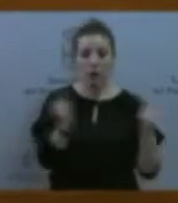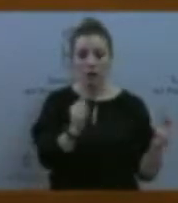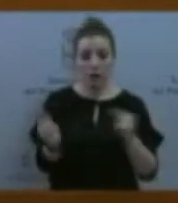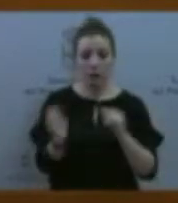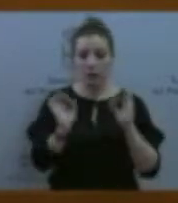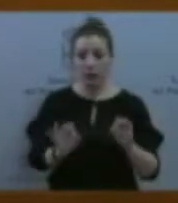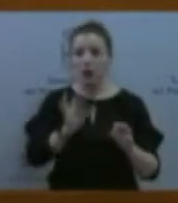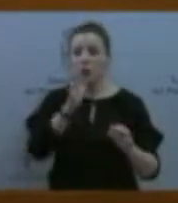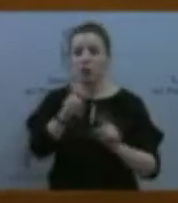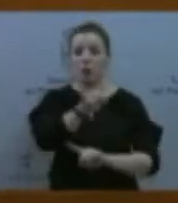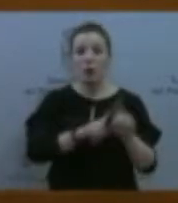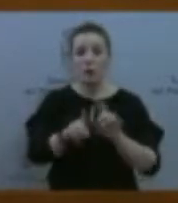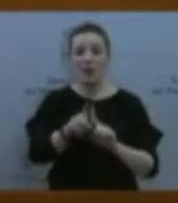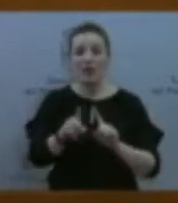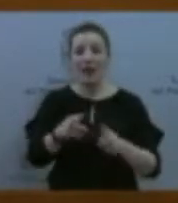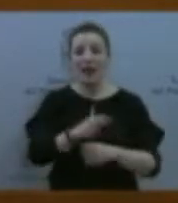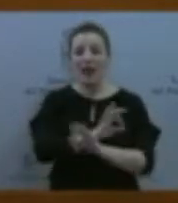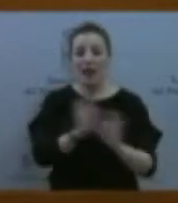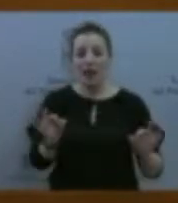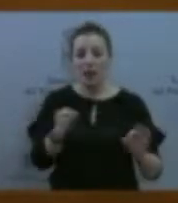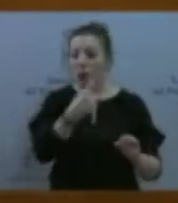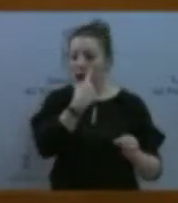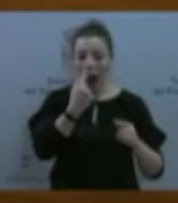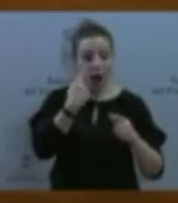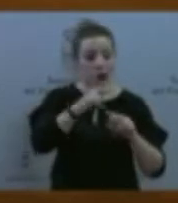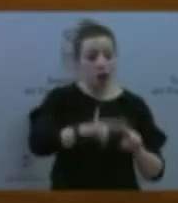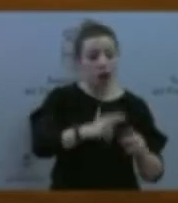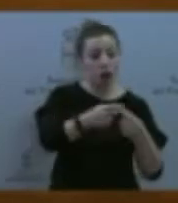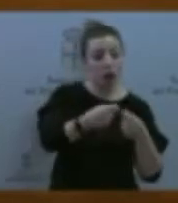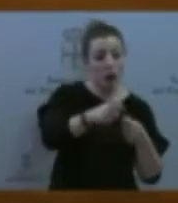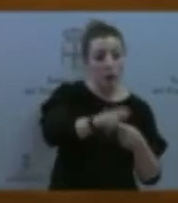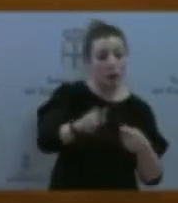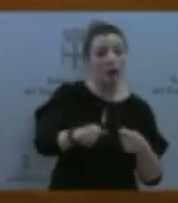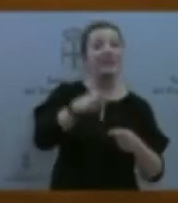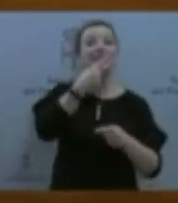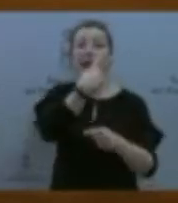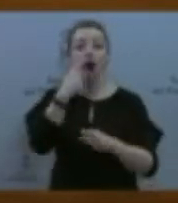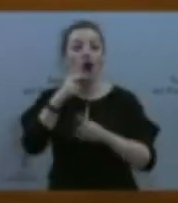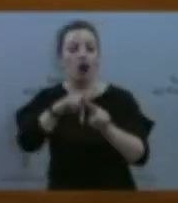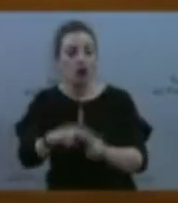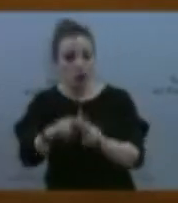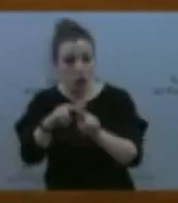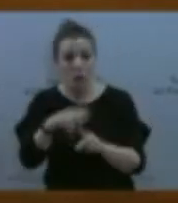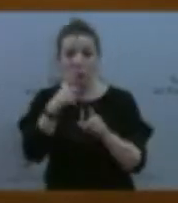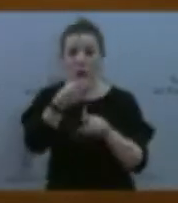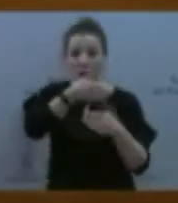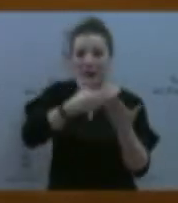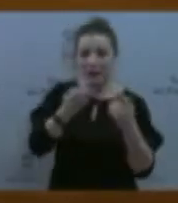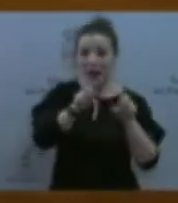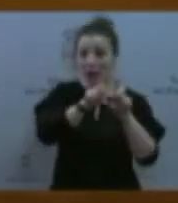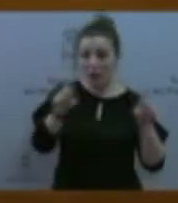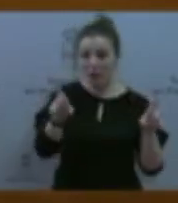un círculo vicioso en el cual, por una parte, empresas que ambicionan más de lo que tienen y